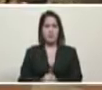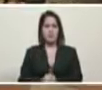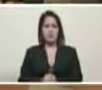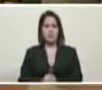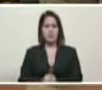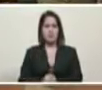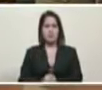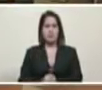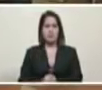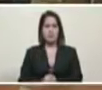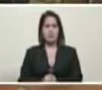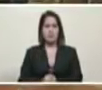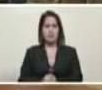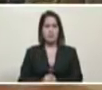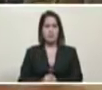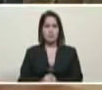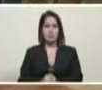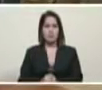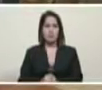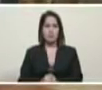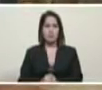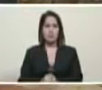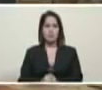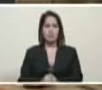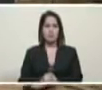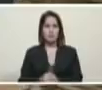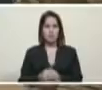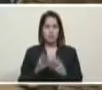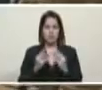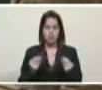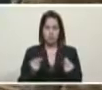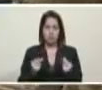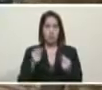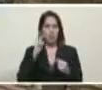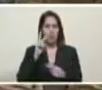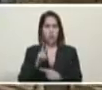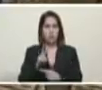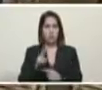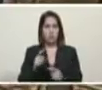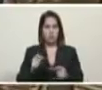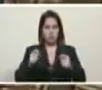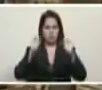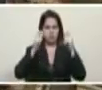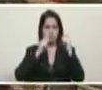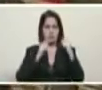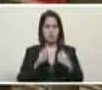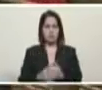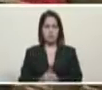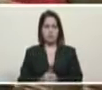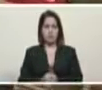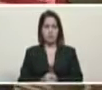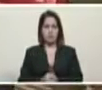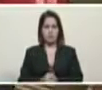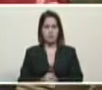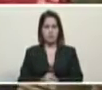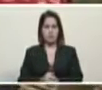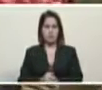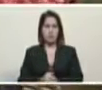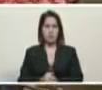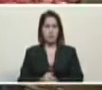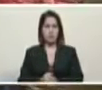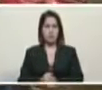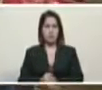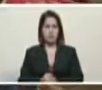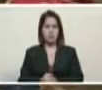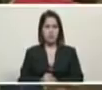Valle Núñez Martínez, plaza de la Escuela de Estudios de Orden Interno. Es el turno entonces